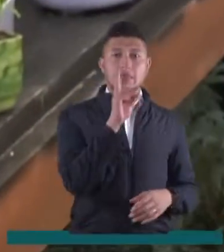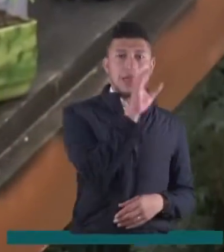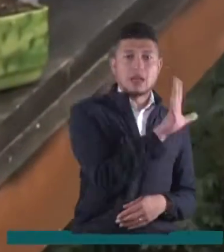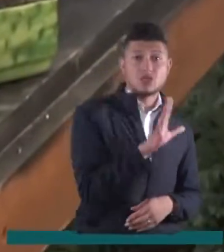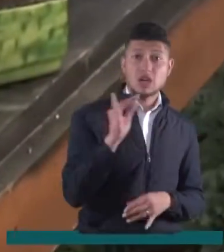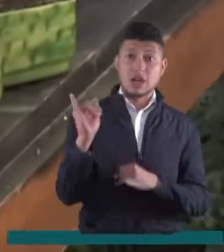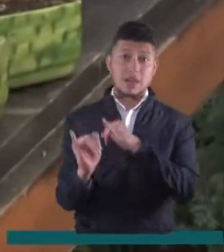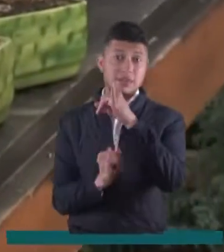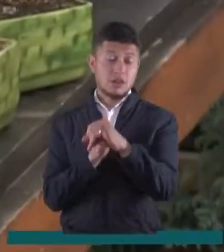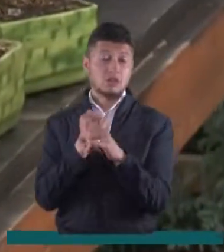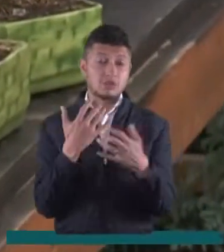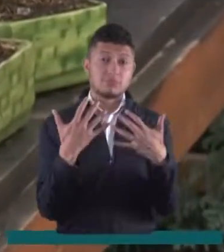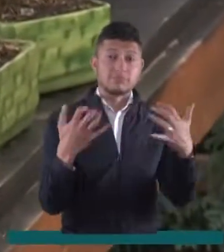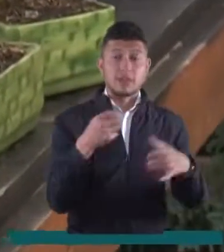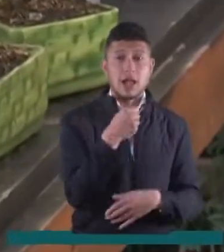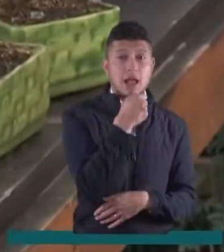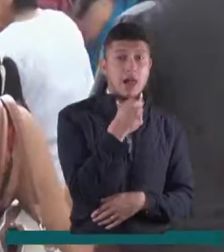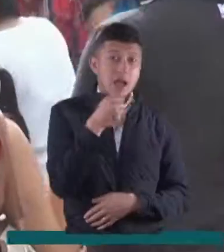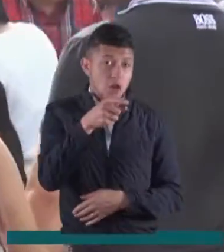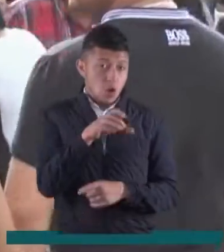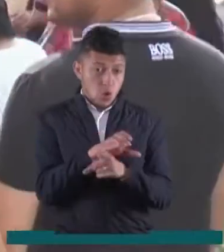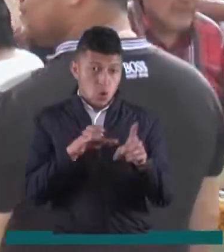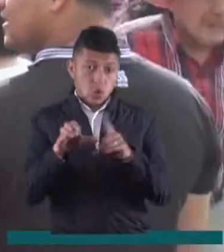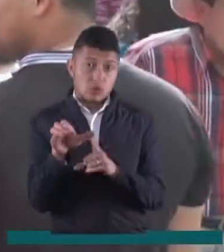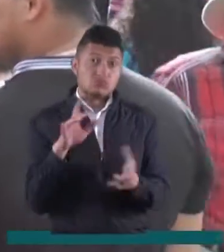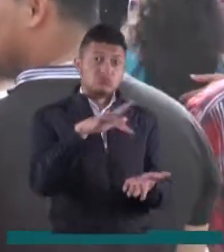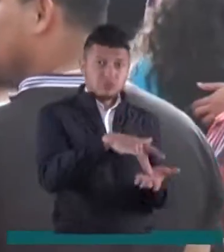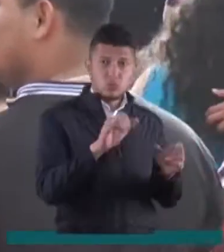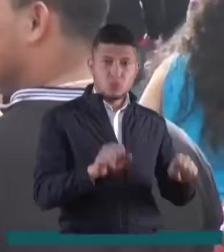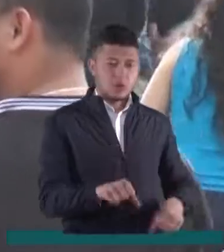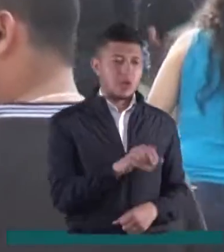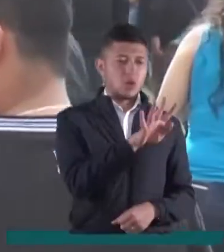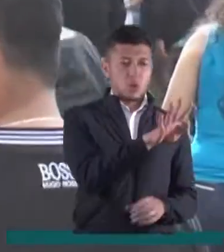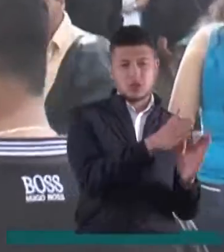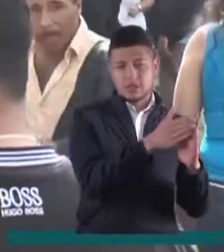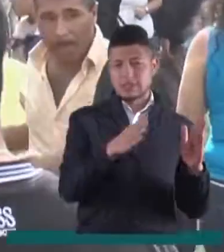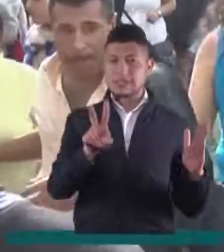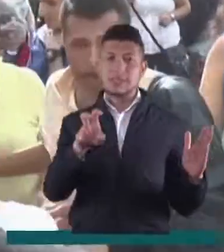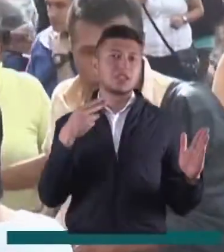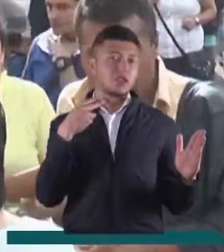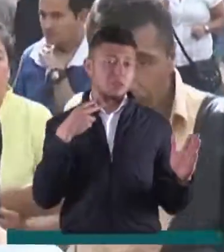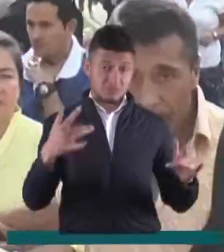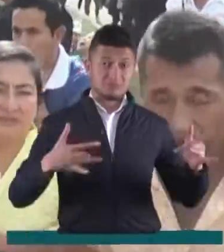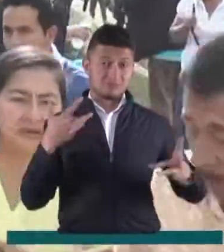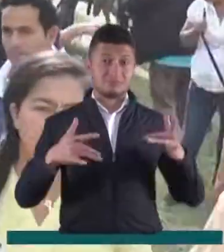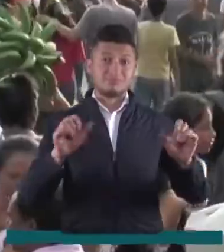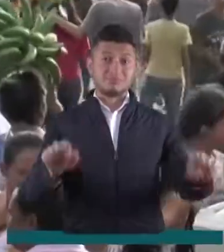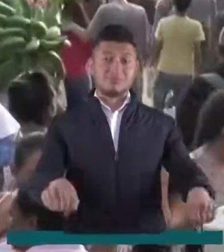internacionales. Usted podrá disfrutar de esta fiesta cultural del 4 al 7 de noviembre.